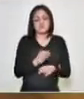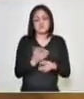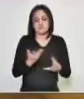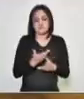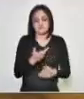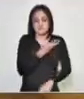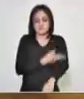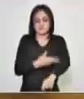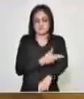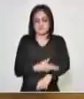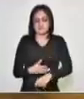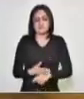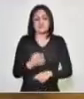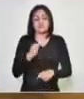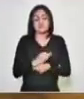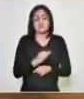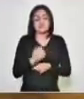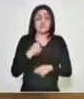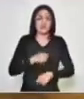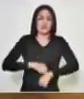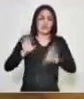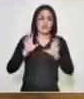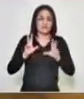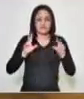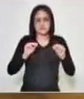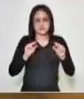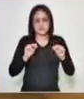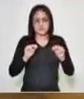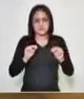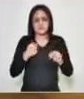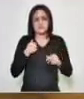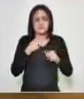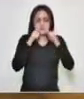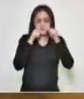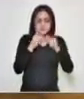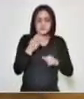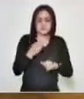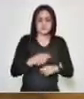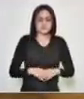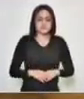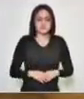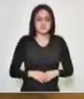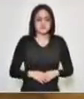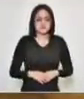Entonces no vamos a abandonar esta política pública.